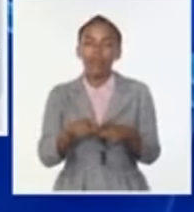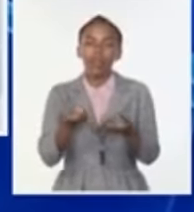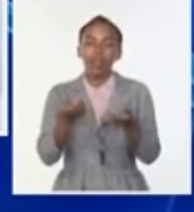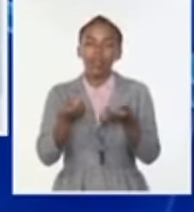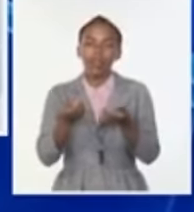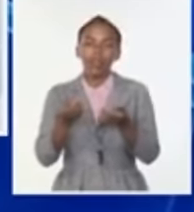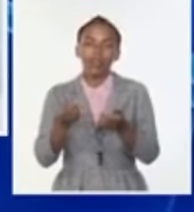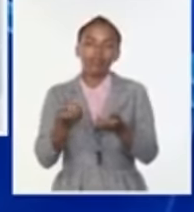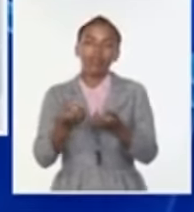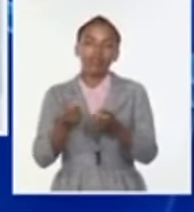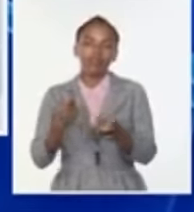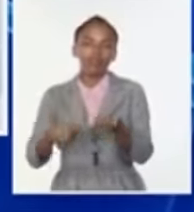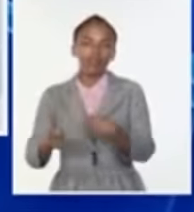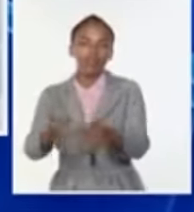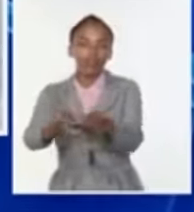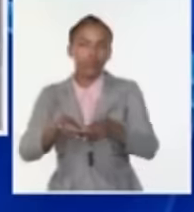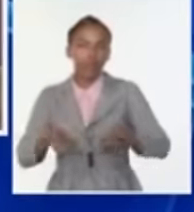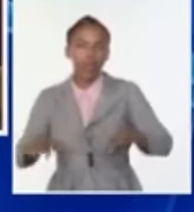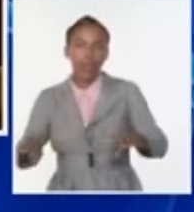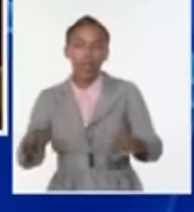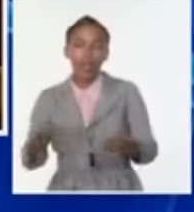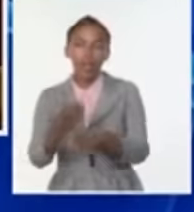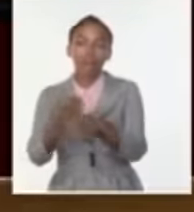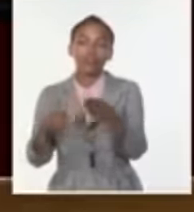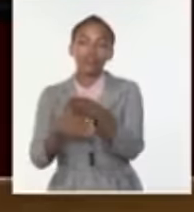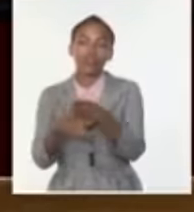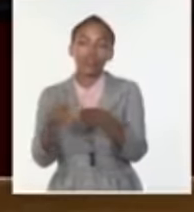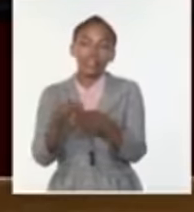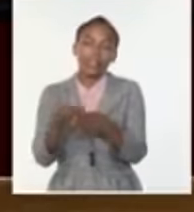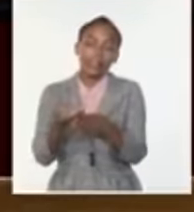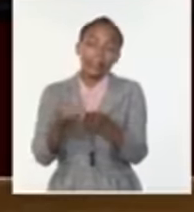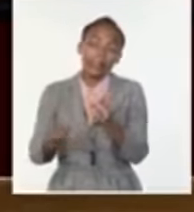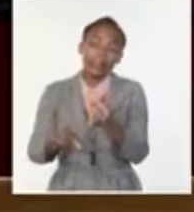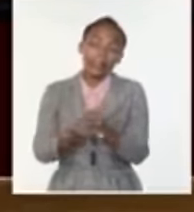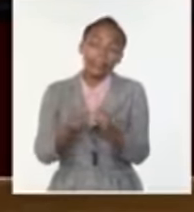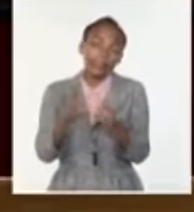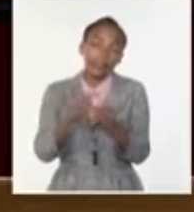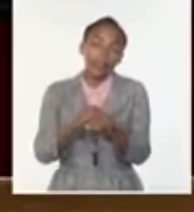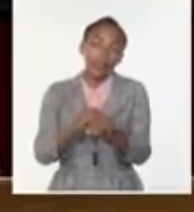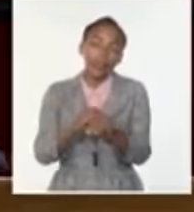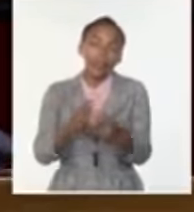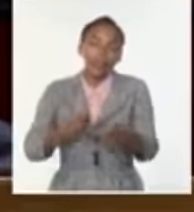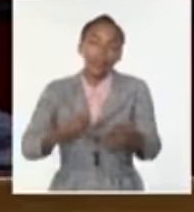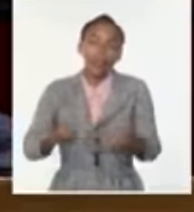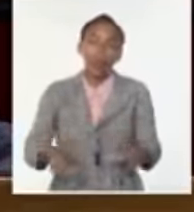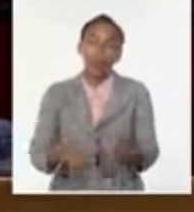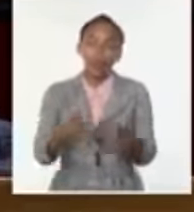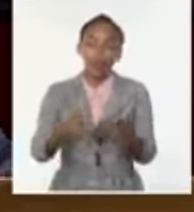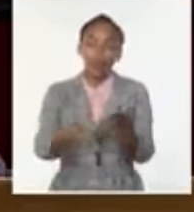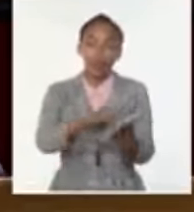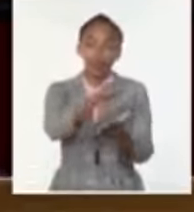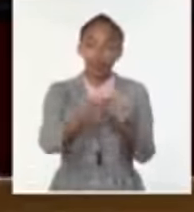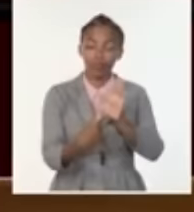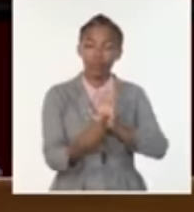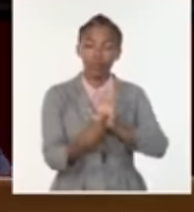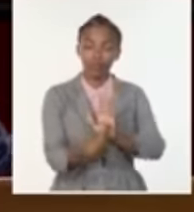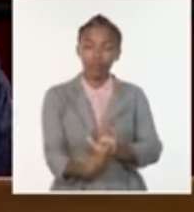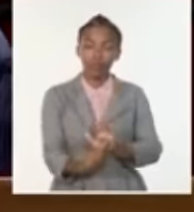pide licencia. Tiene que cumplir lo que está establecido, y que no contar con ello constituye un delito que tiene que